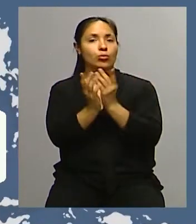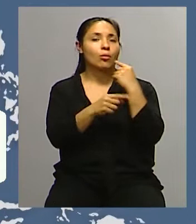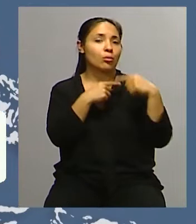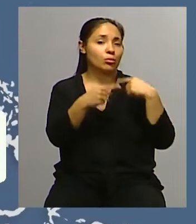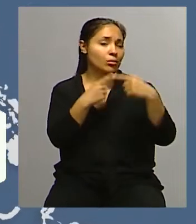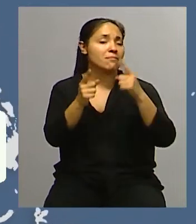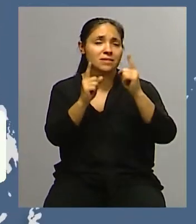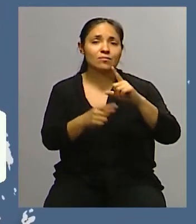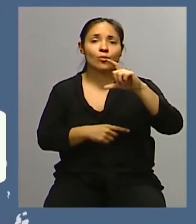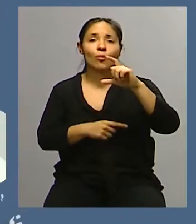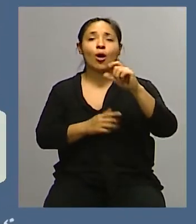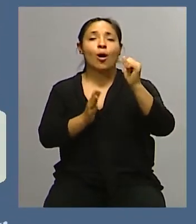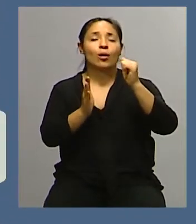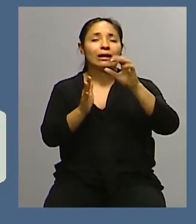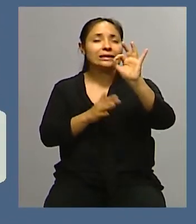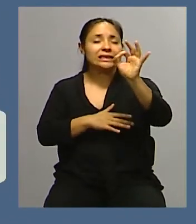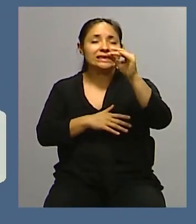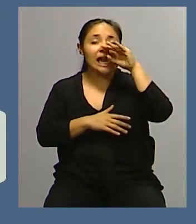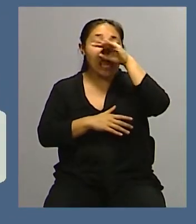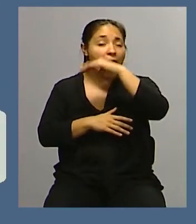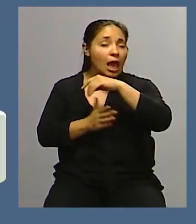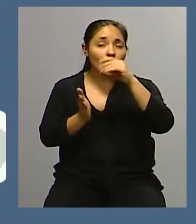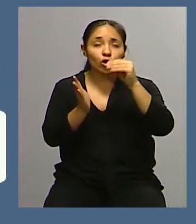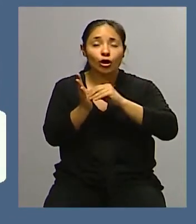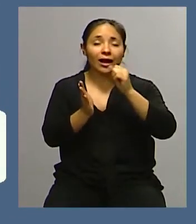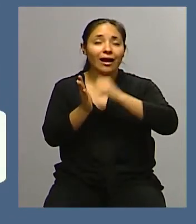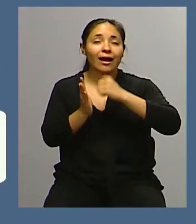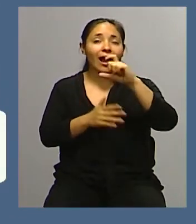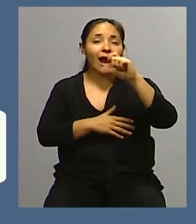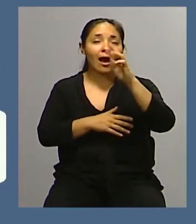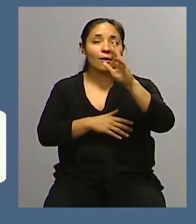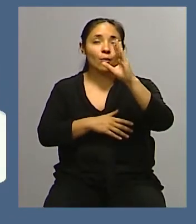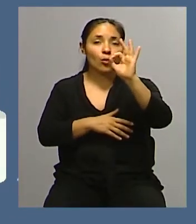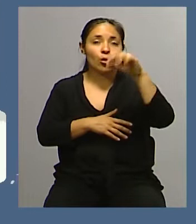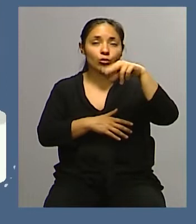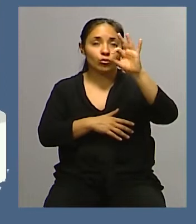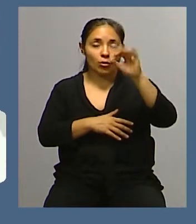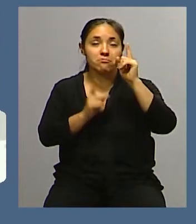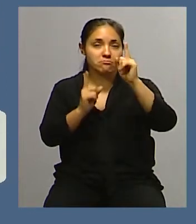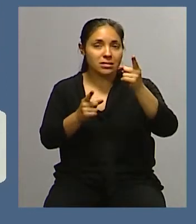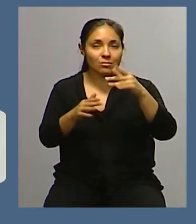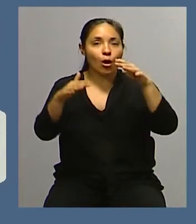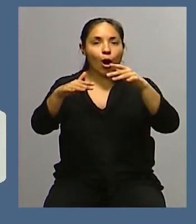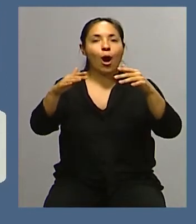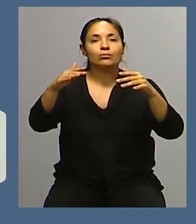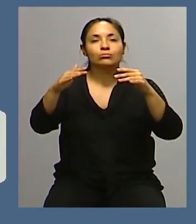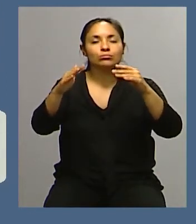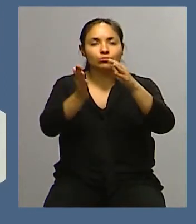carbono, se sigue moviendo en relación a los combustibles fósiles, que es el